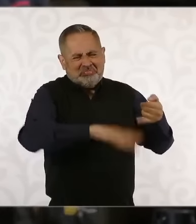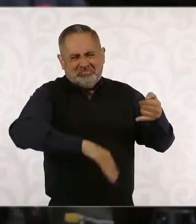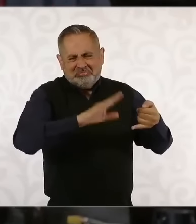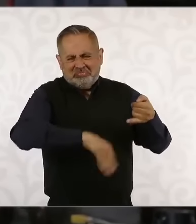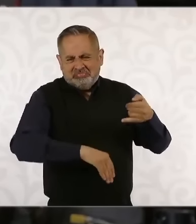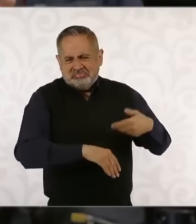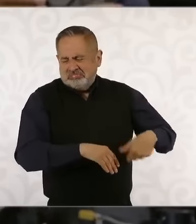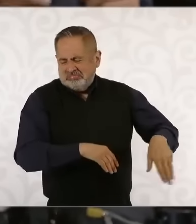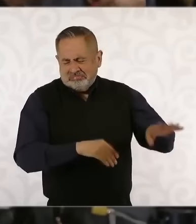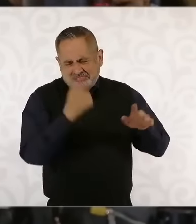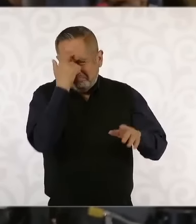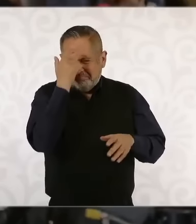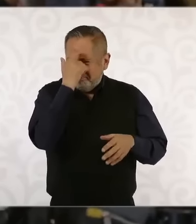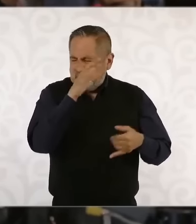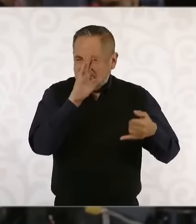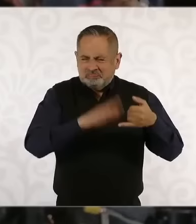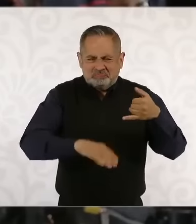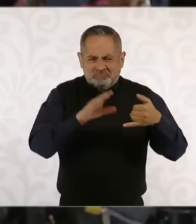verdad muy